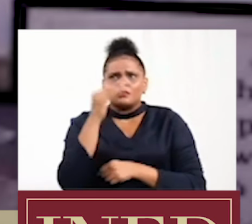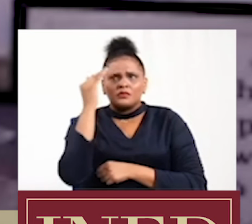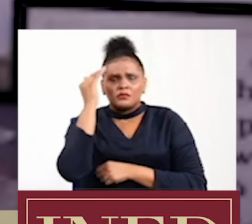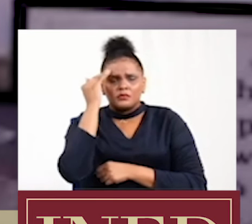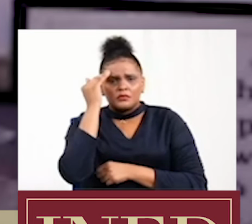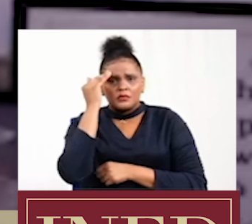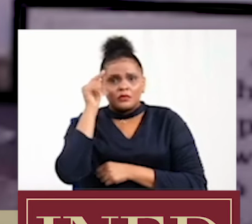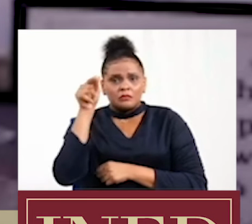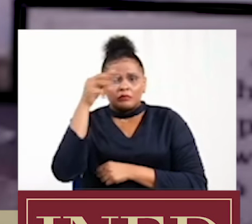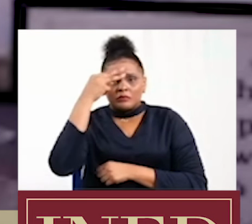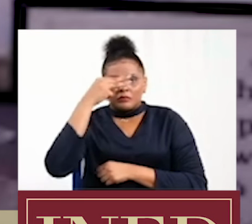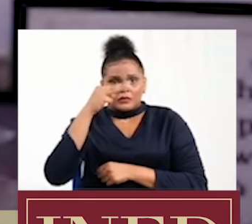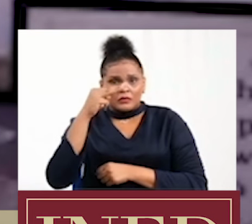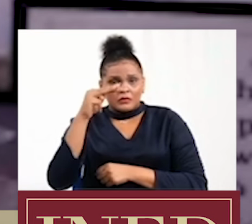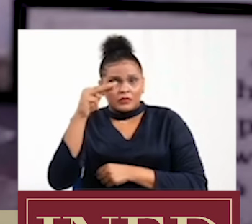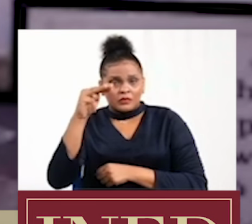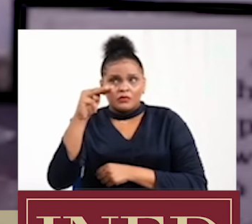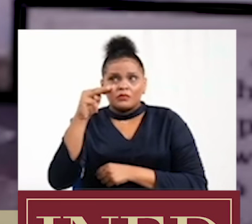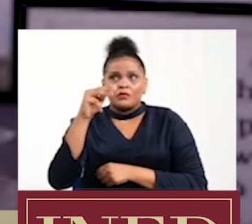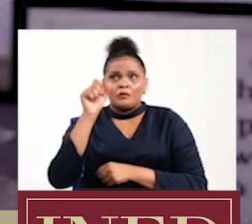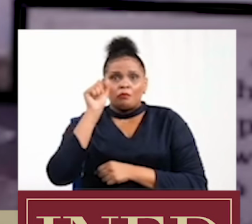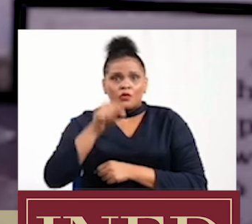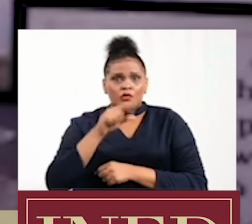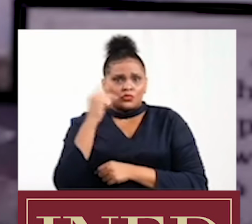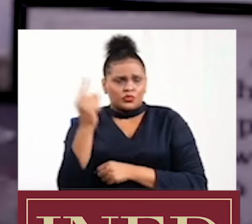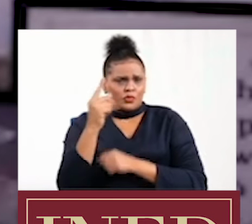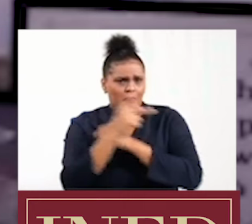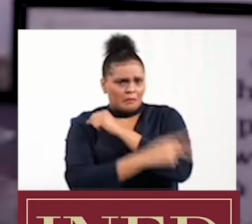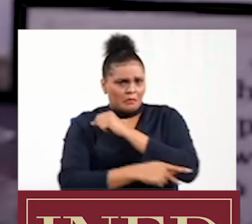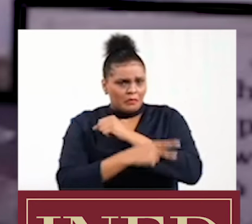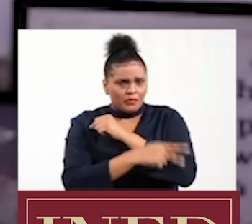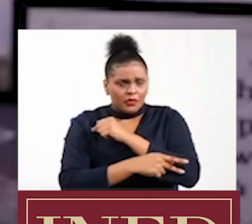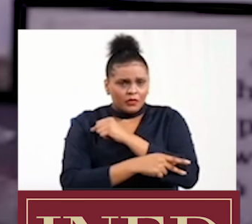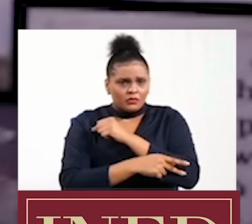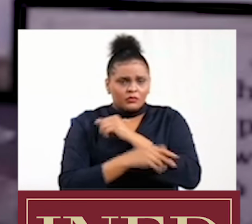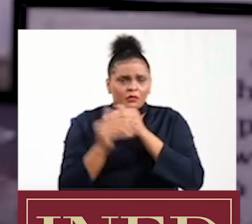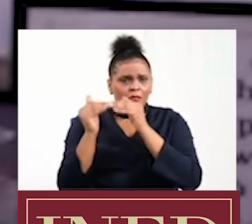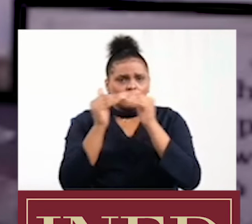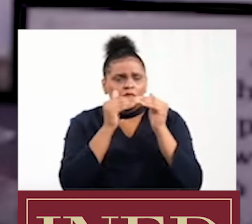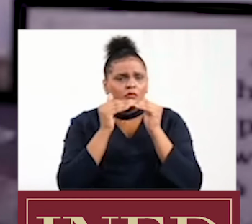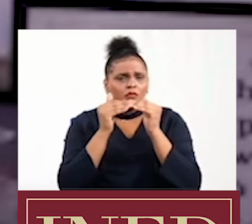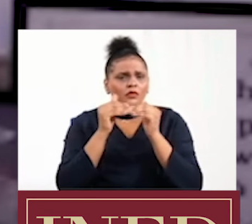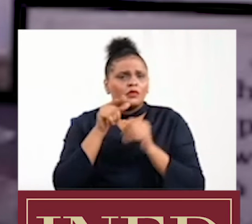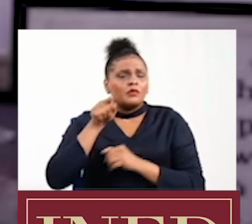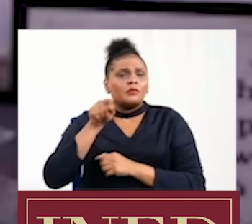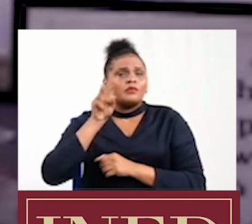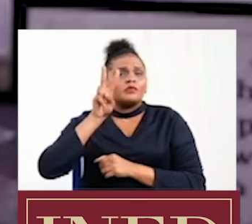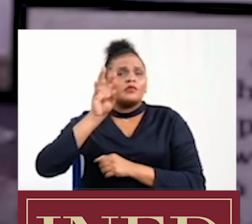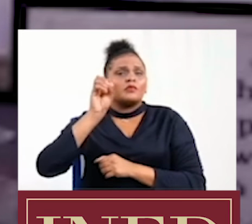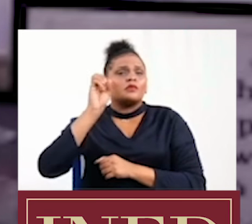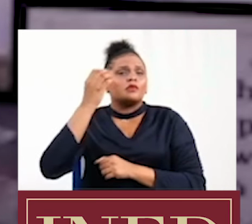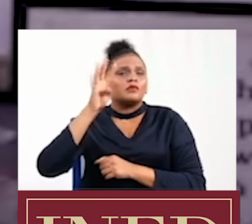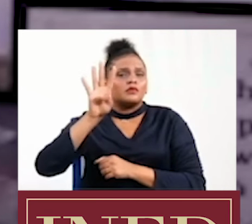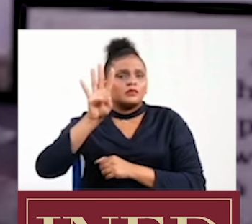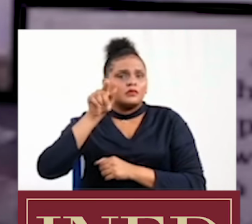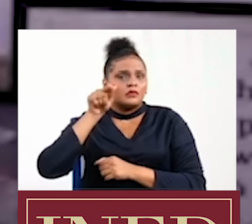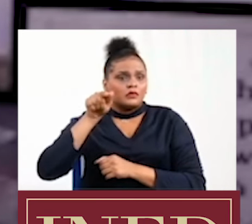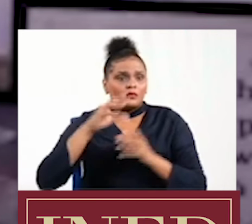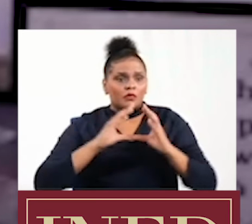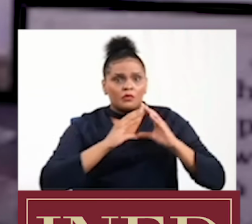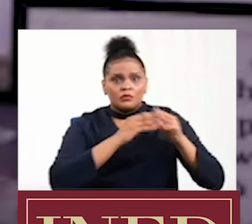mexicana méxico es en este momento un país que está a la vanguardia empezó en el año 2014 con la constitucionalización